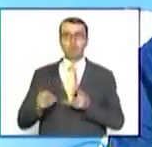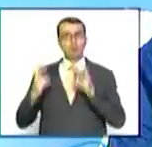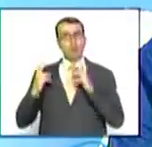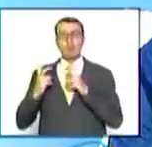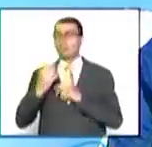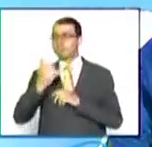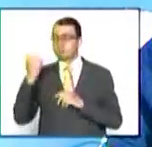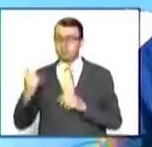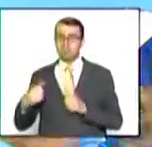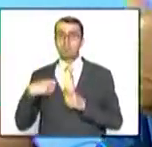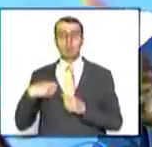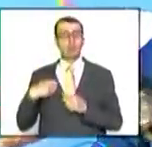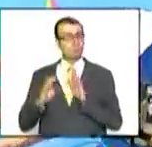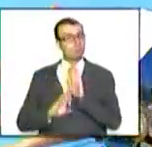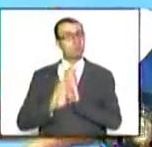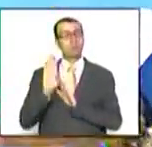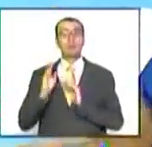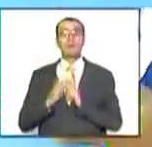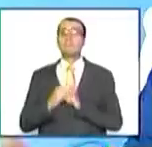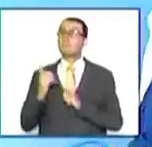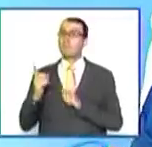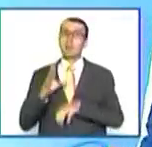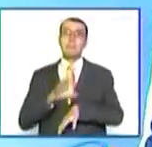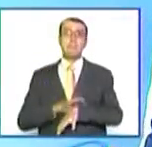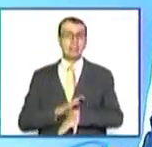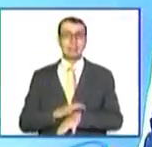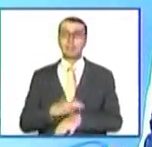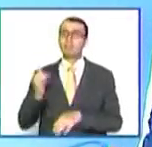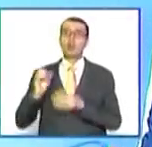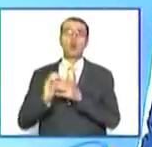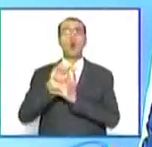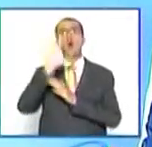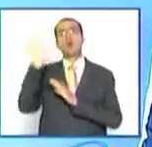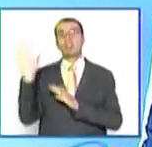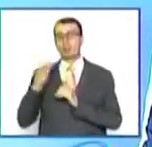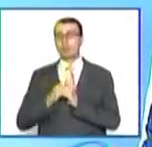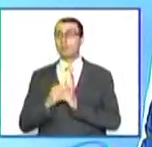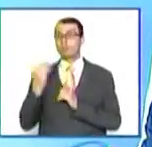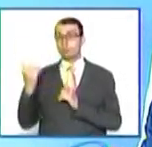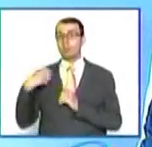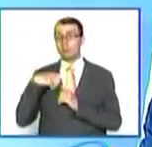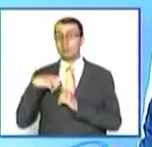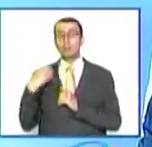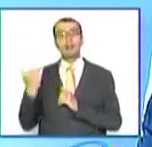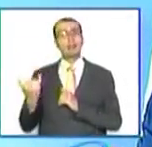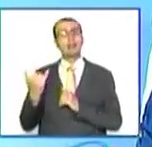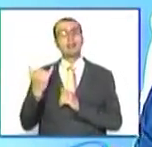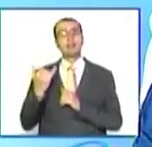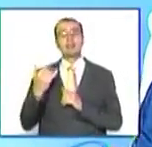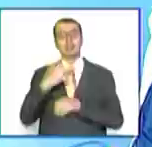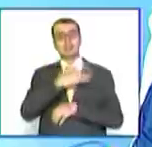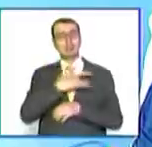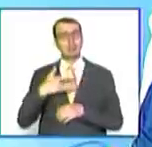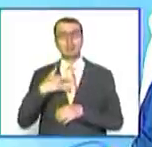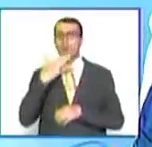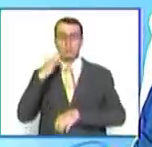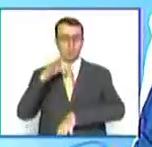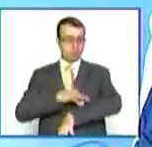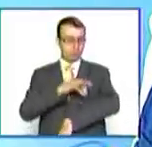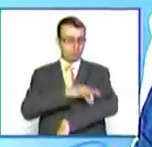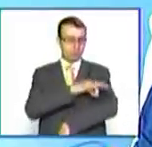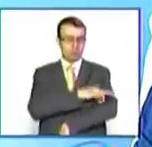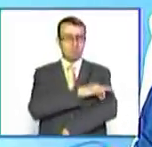occidente. Pero la medicina del oriente, cuando hablamos de terapias como la acupuntura, terapia